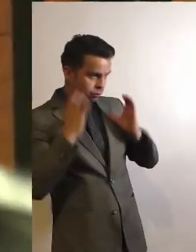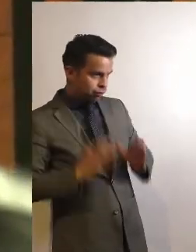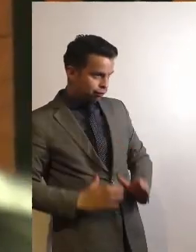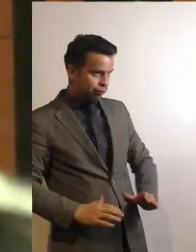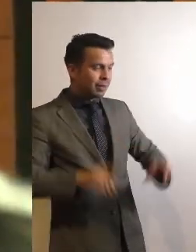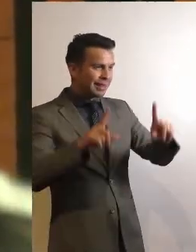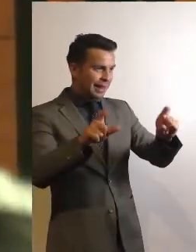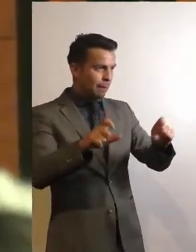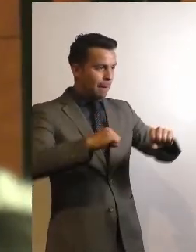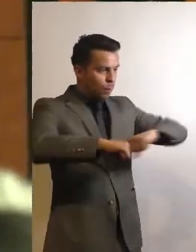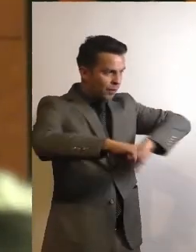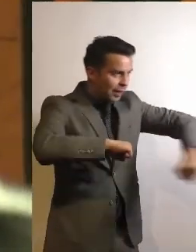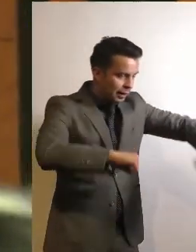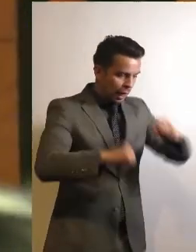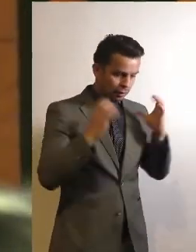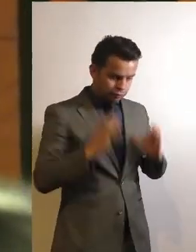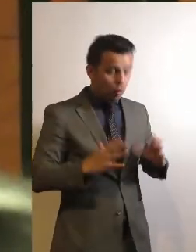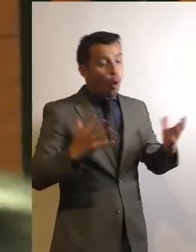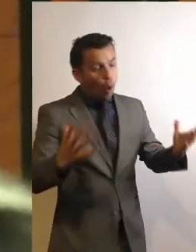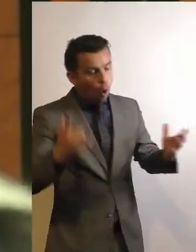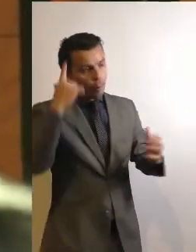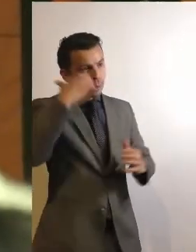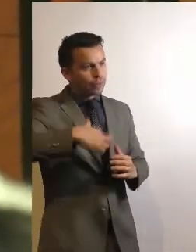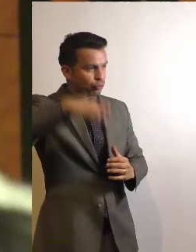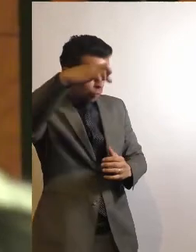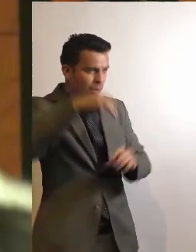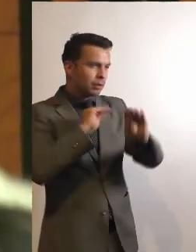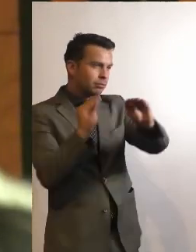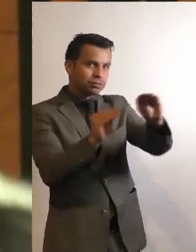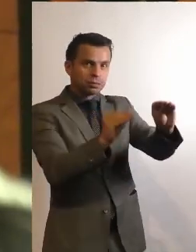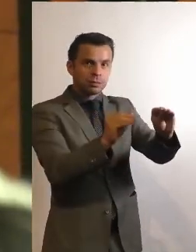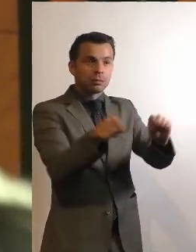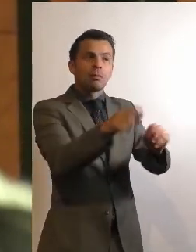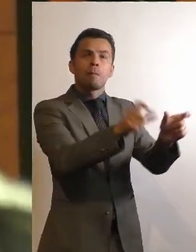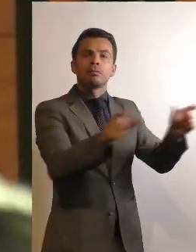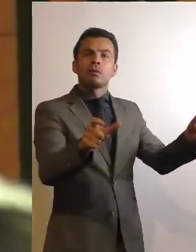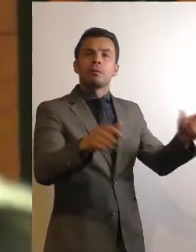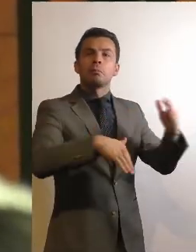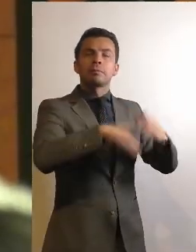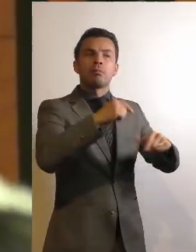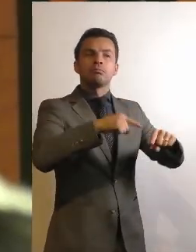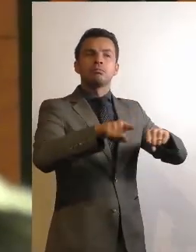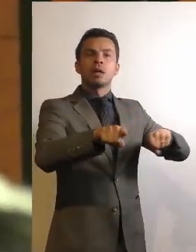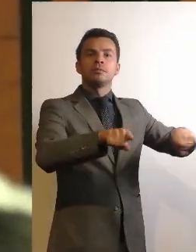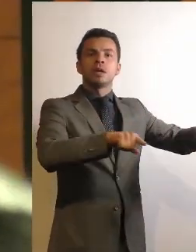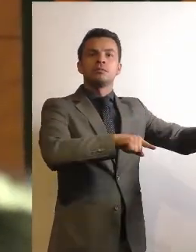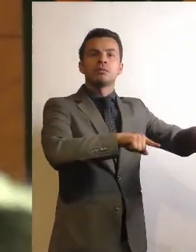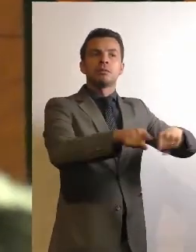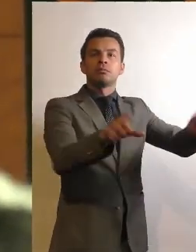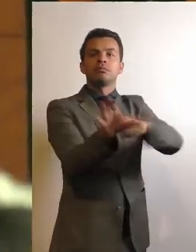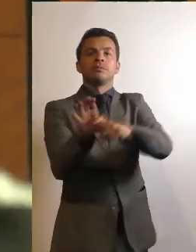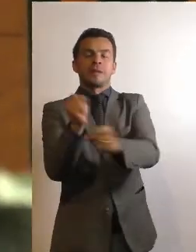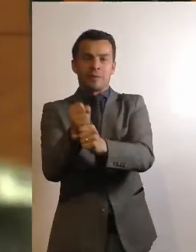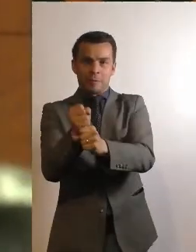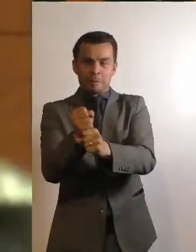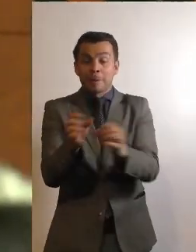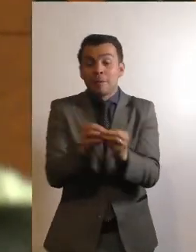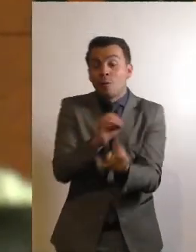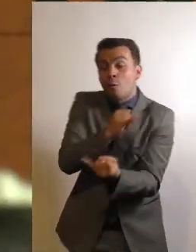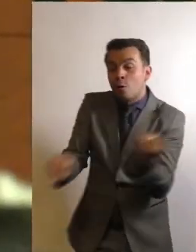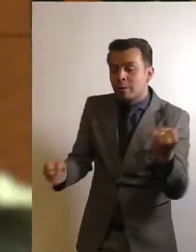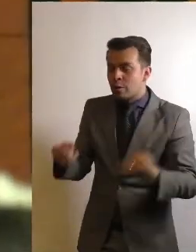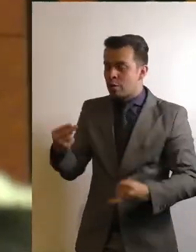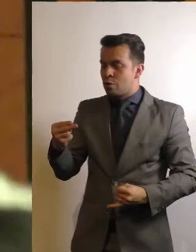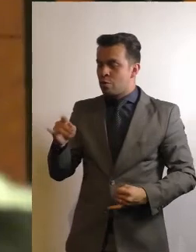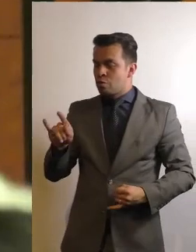aportan también a la incursión y a la permanencia de nuestros profesionales en el mercado laboral. Y por último, también estamos articulados con el Hub IX de